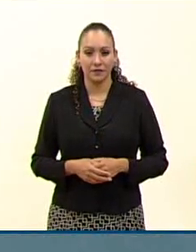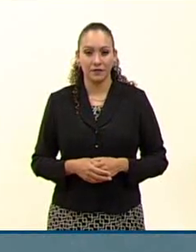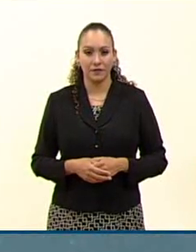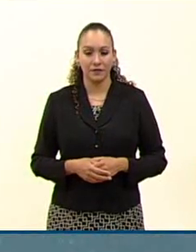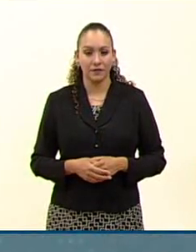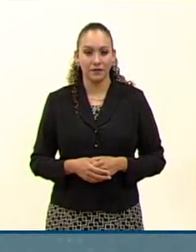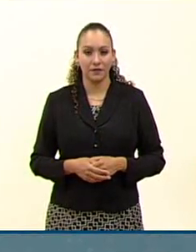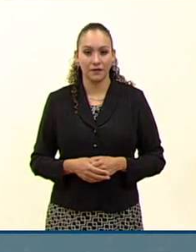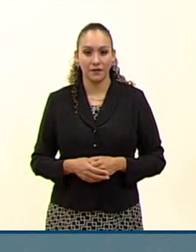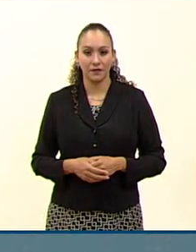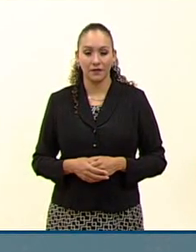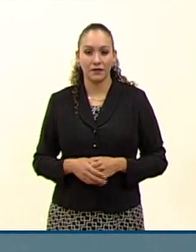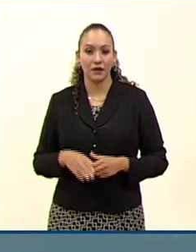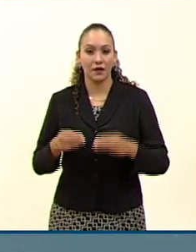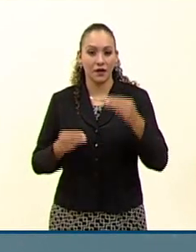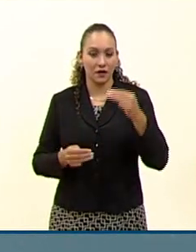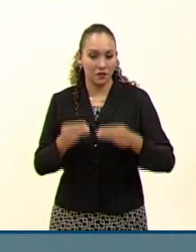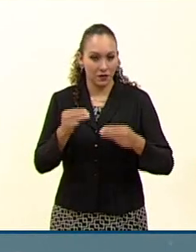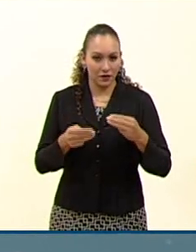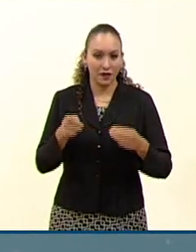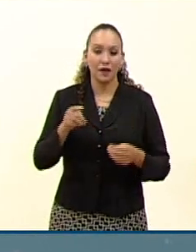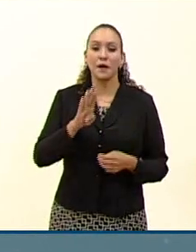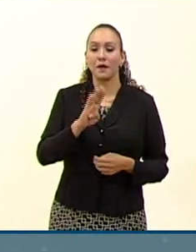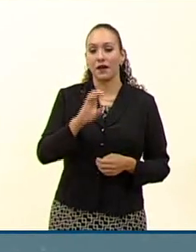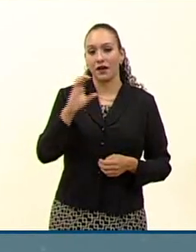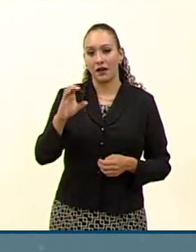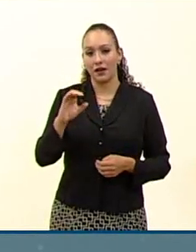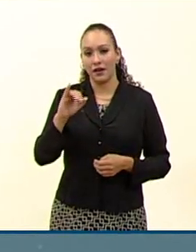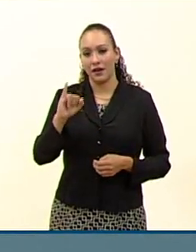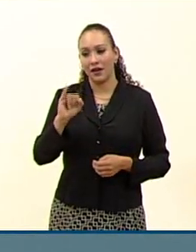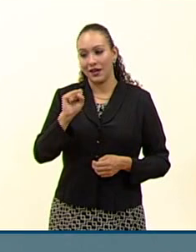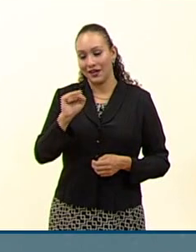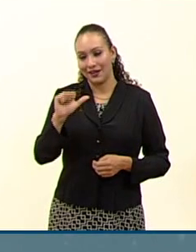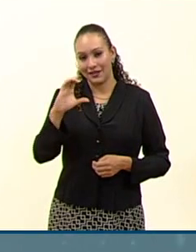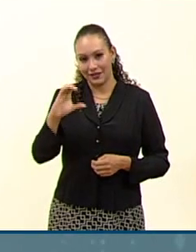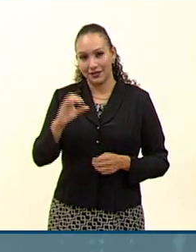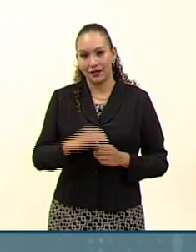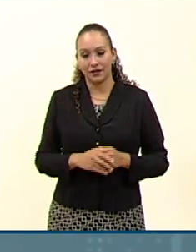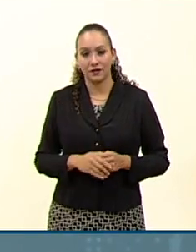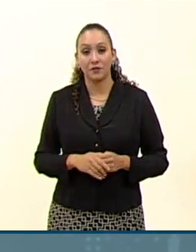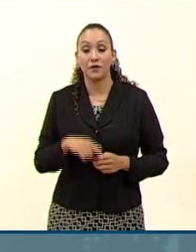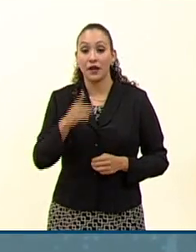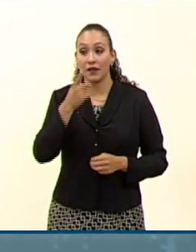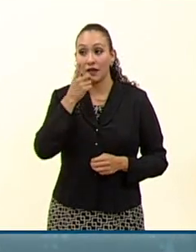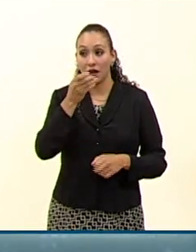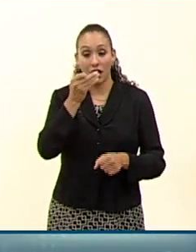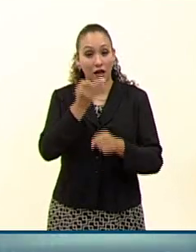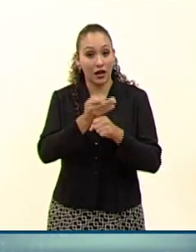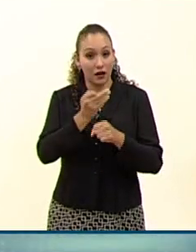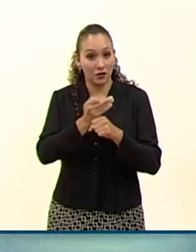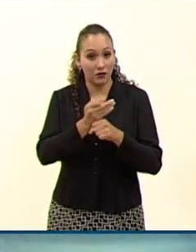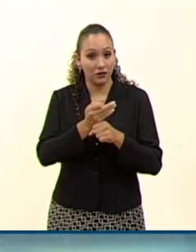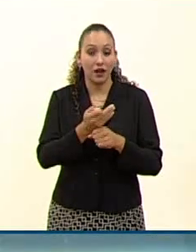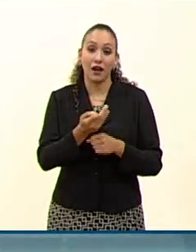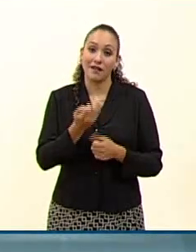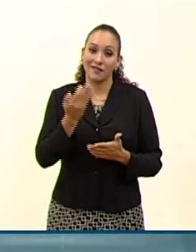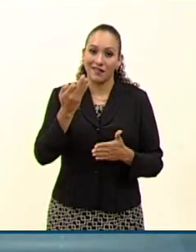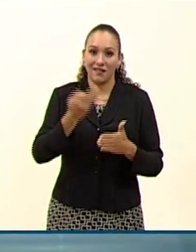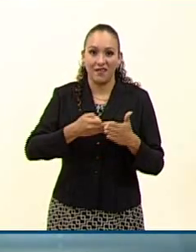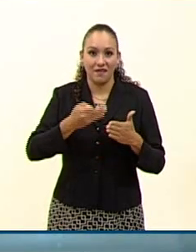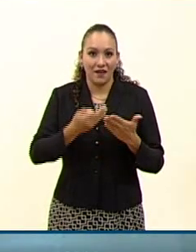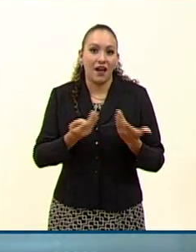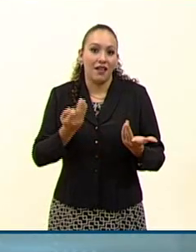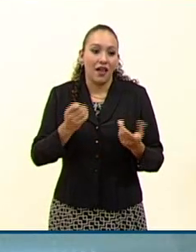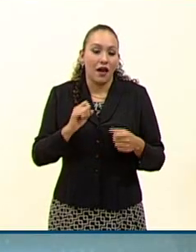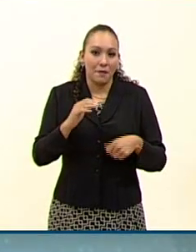El magistrado presidente del Poder Judicial de Baja California, Isaac Fragoso López, señaló que actualmente se tiene un déficit en el sistema